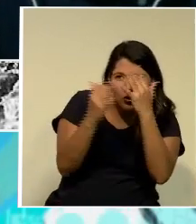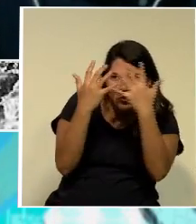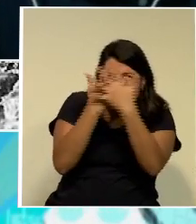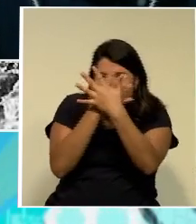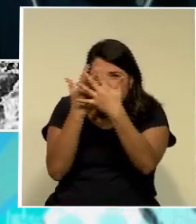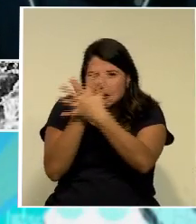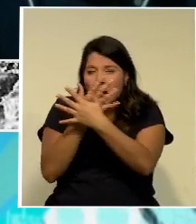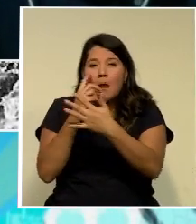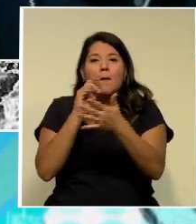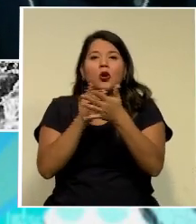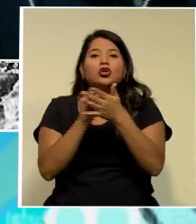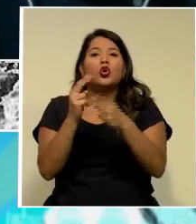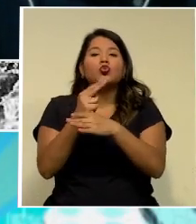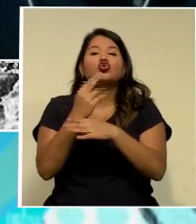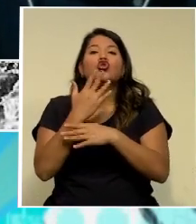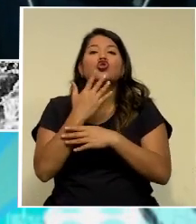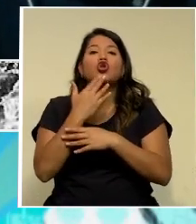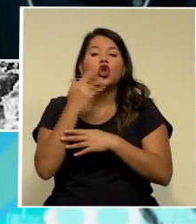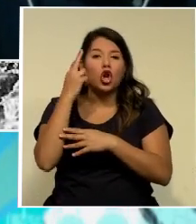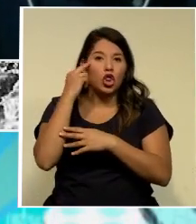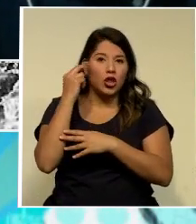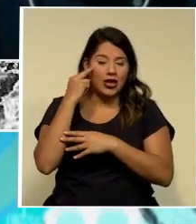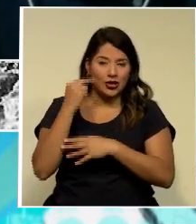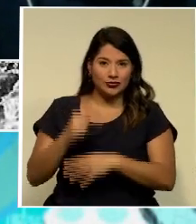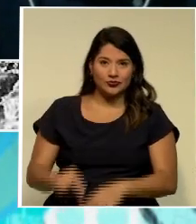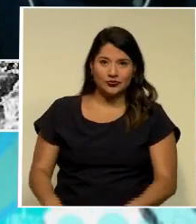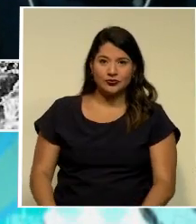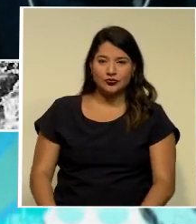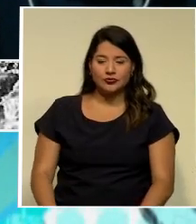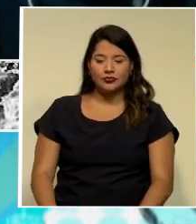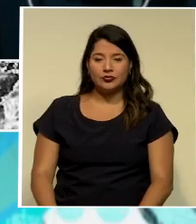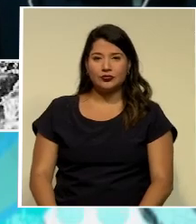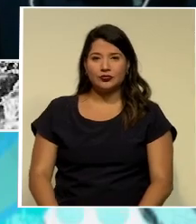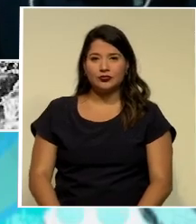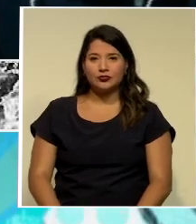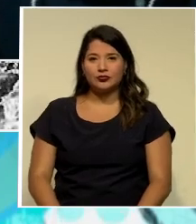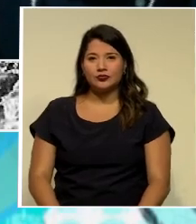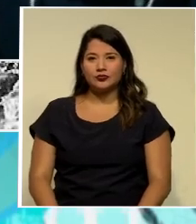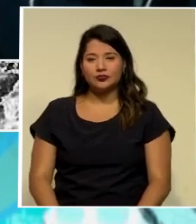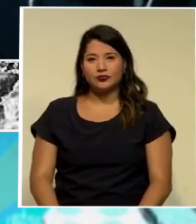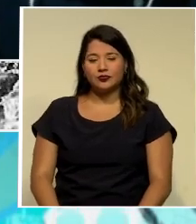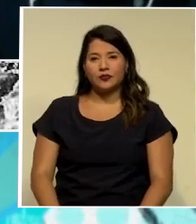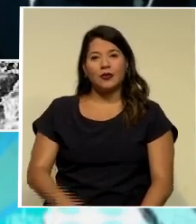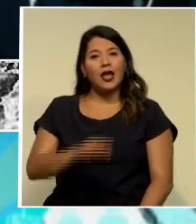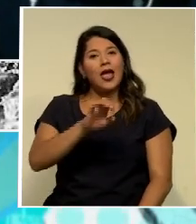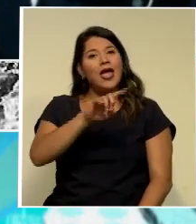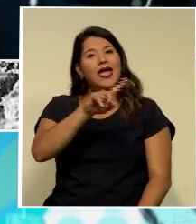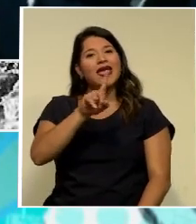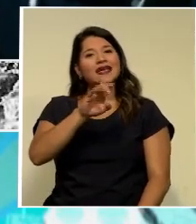por eso se utiliza el color negro, sobre todo en ese tipo de guerrilleros, ¿verdad? O de Ezequiel, cuerpos